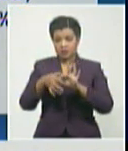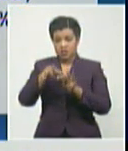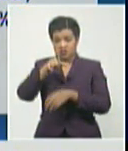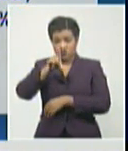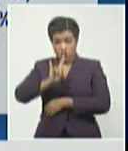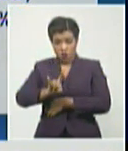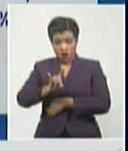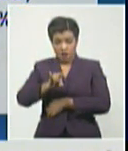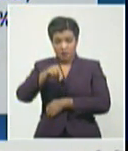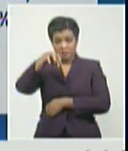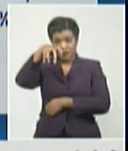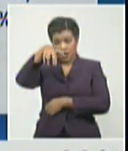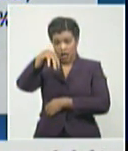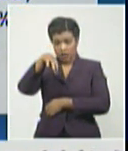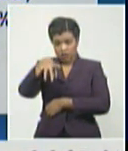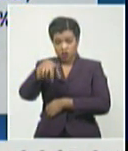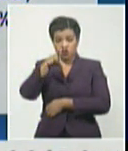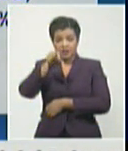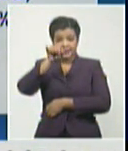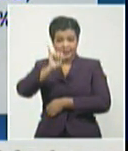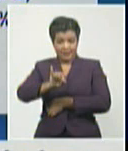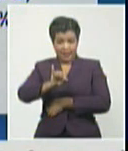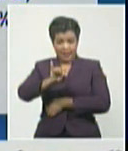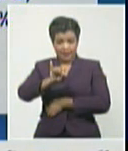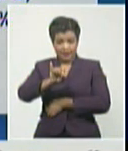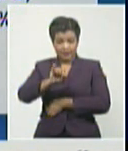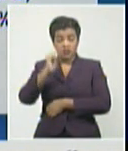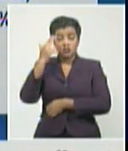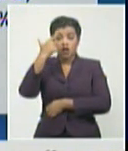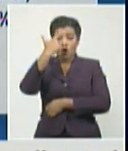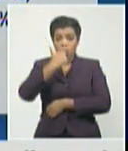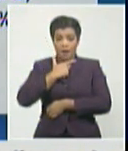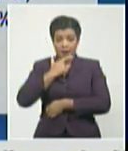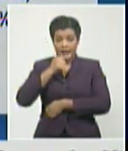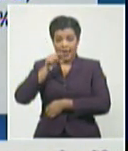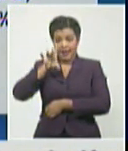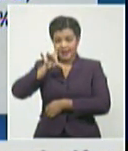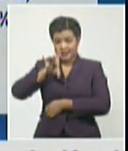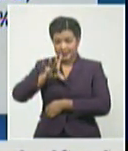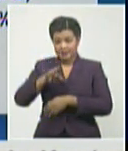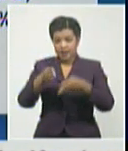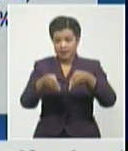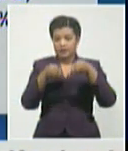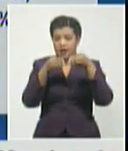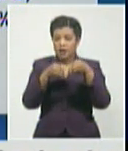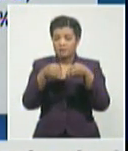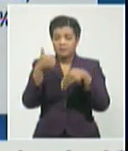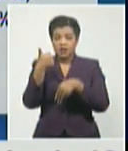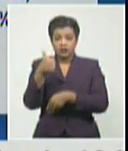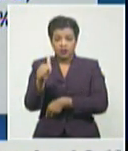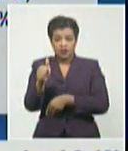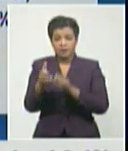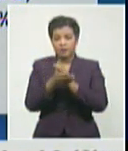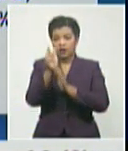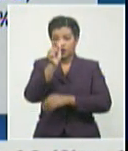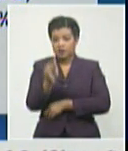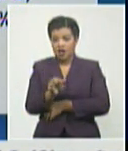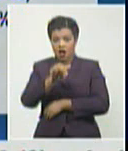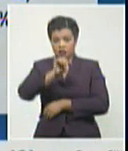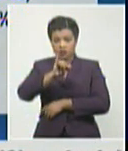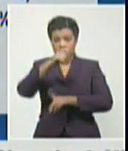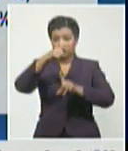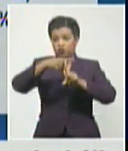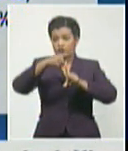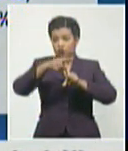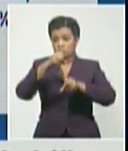pinar del río 16 ciego de ávila 15 granma 10 mayabeque 6 las tunas 3